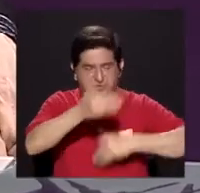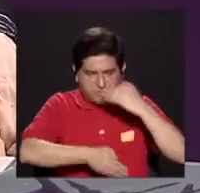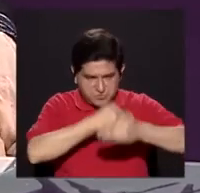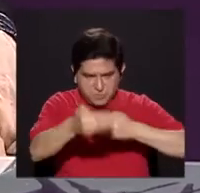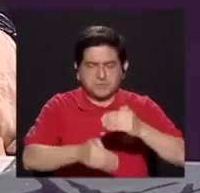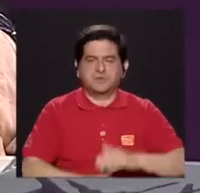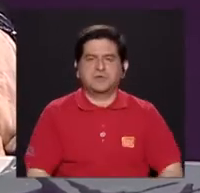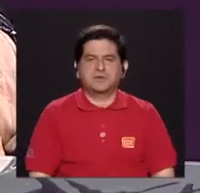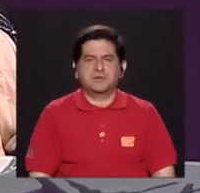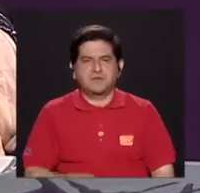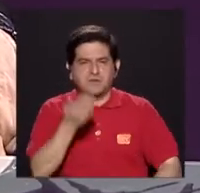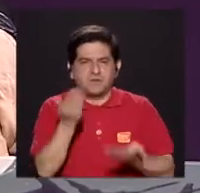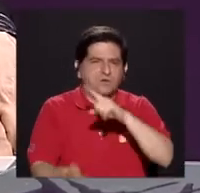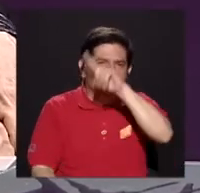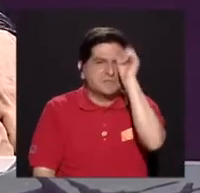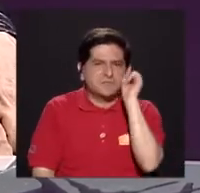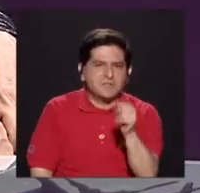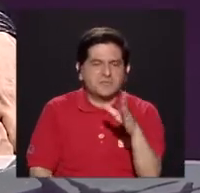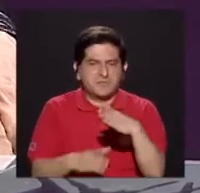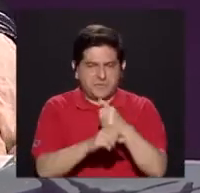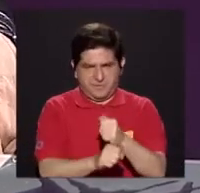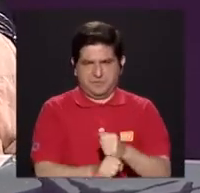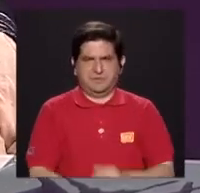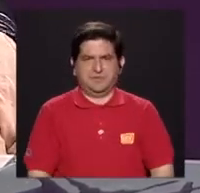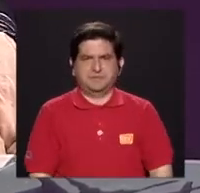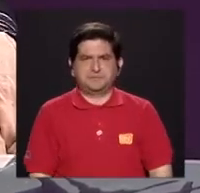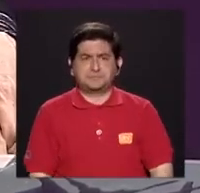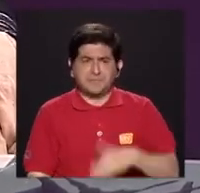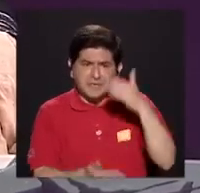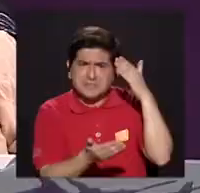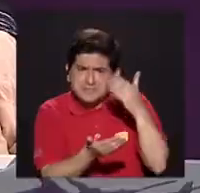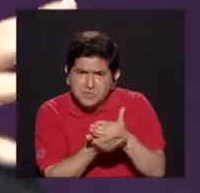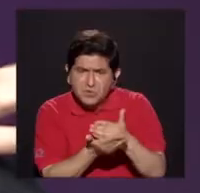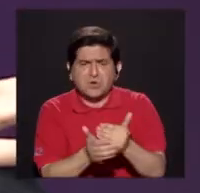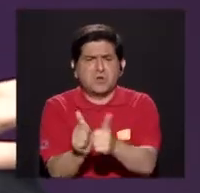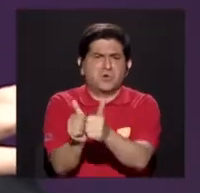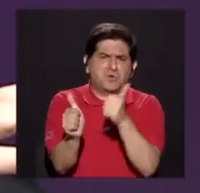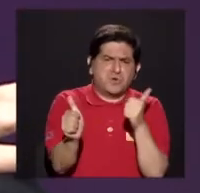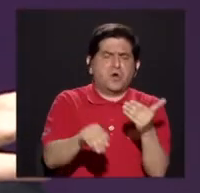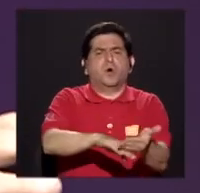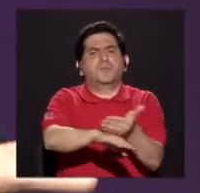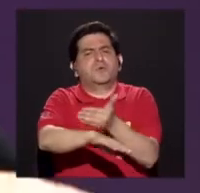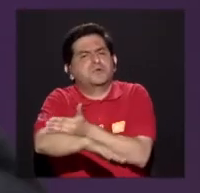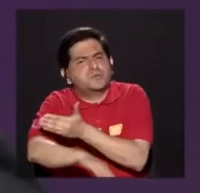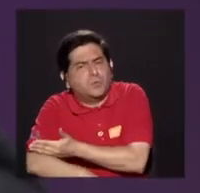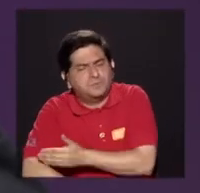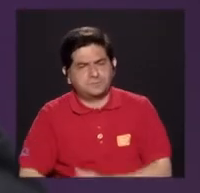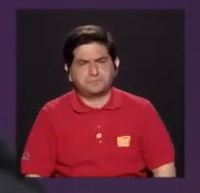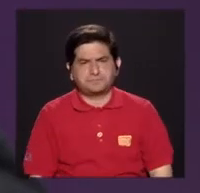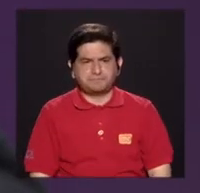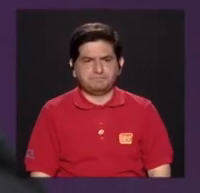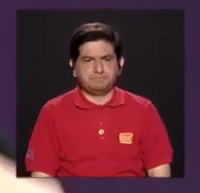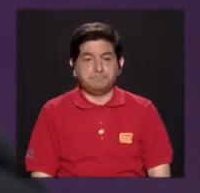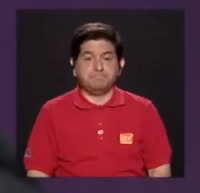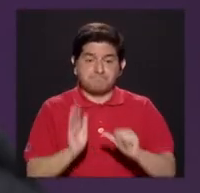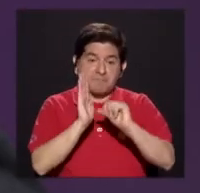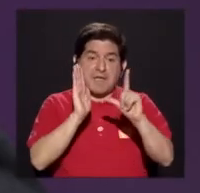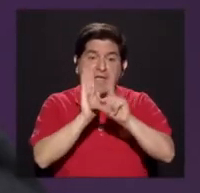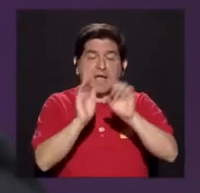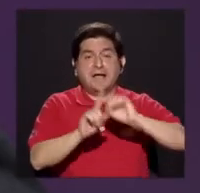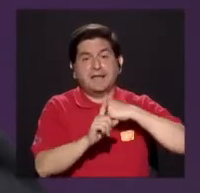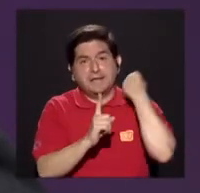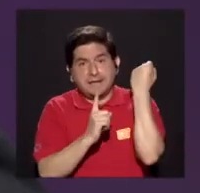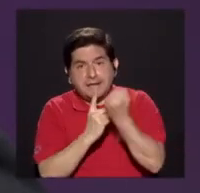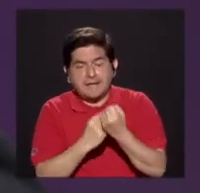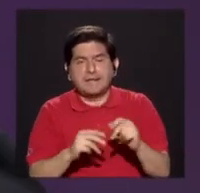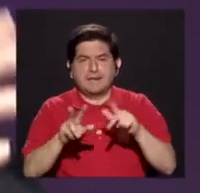Sí. Es un poco la pregunta que nos hacían, ¿se congeló, se retrocedió o avanzó? Bueno, en el marco de la Asamblea,